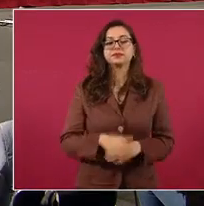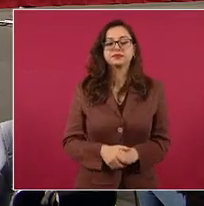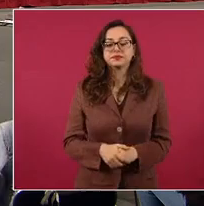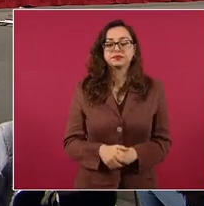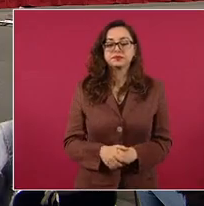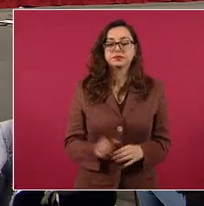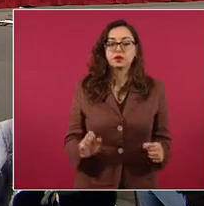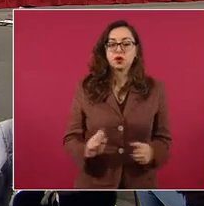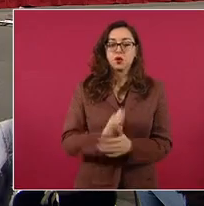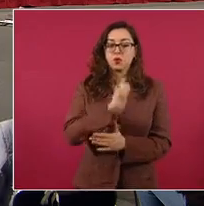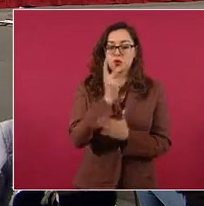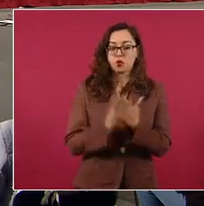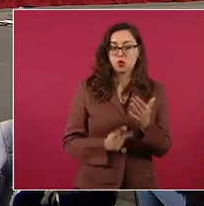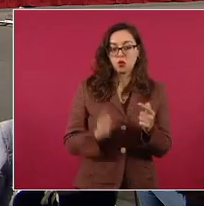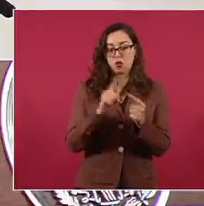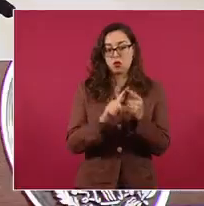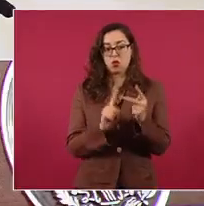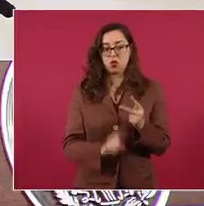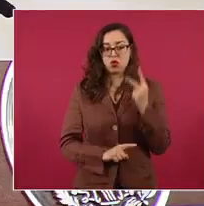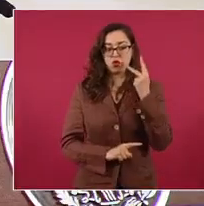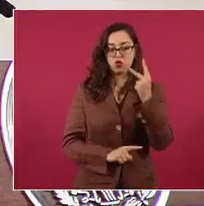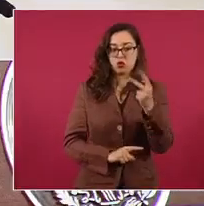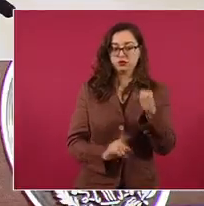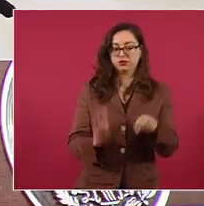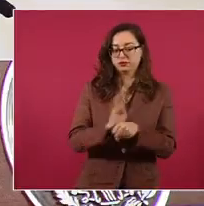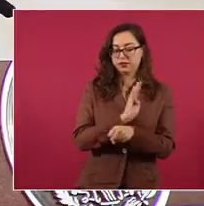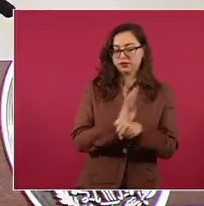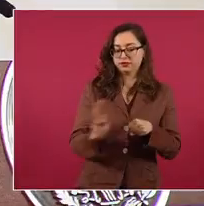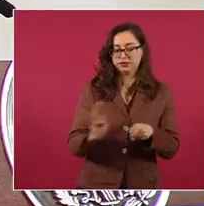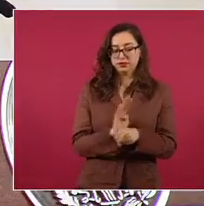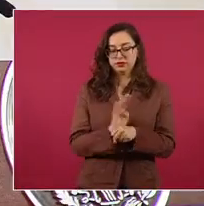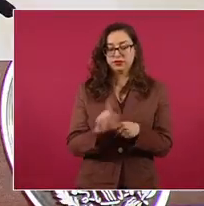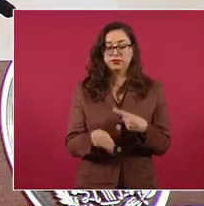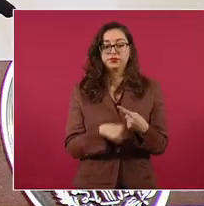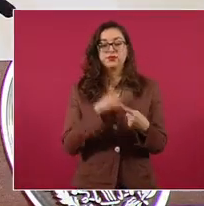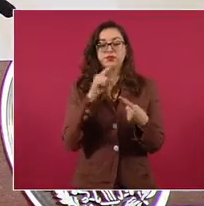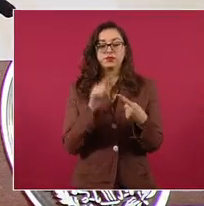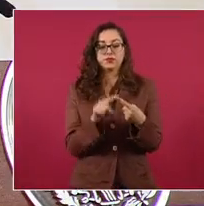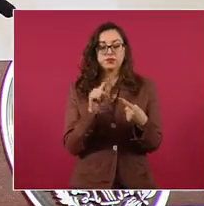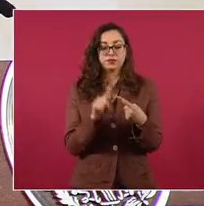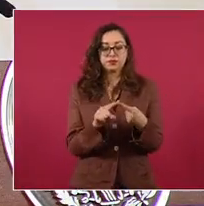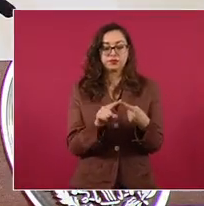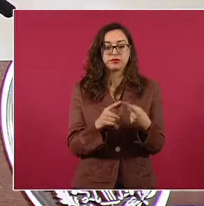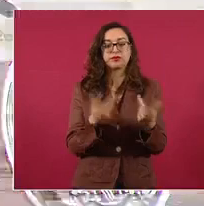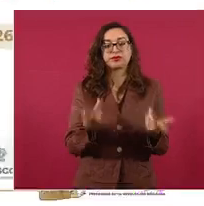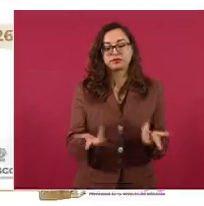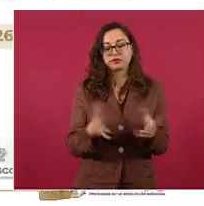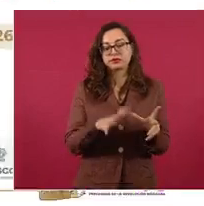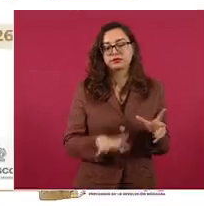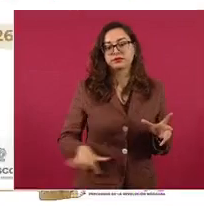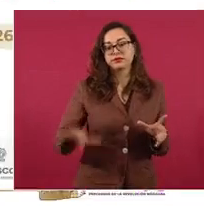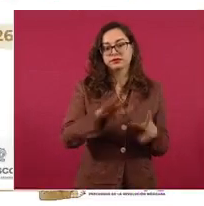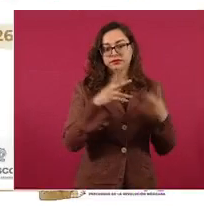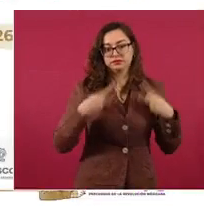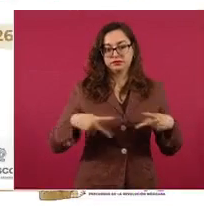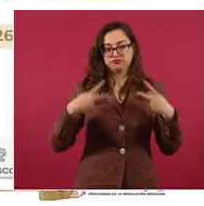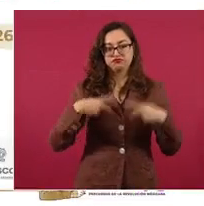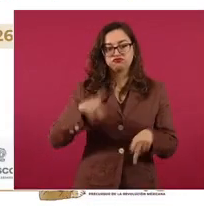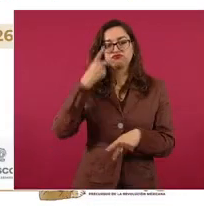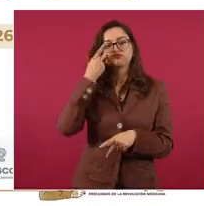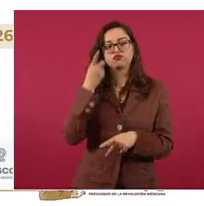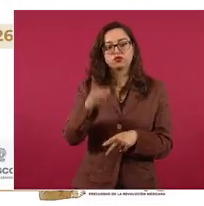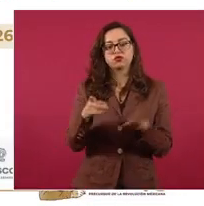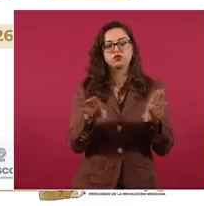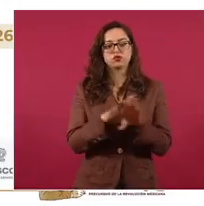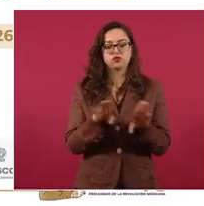este programa tiene dos grandes beneficios. En primer lugar, dar bienestar a las familias